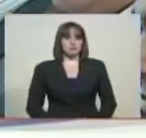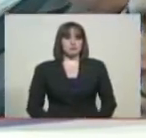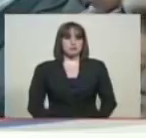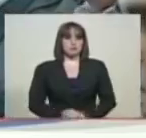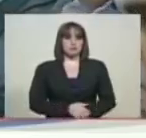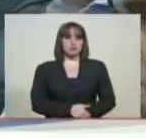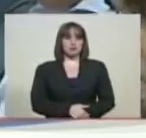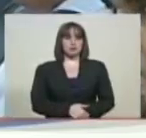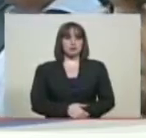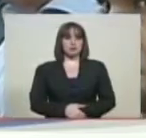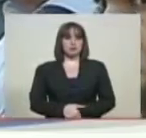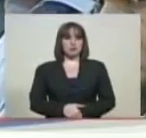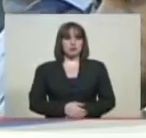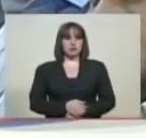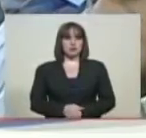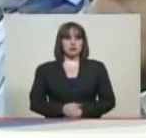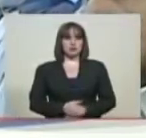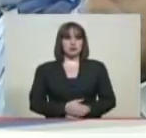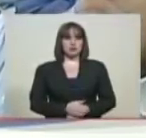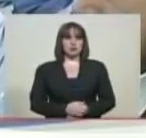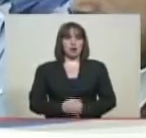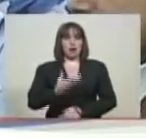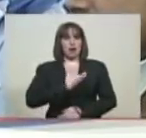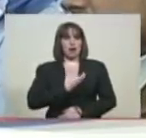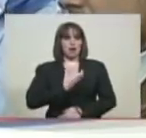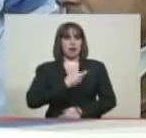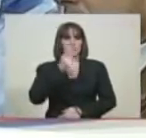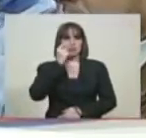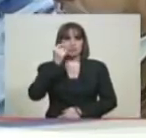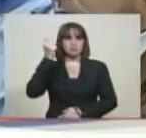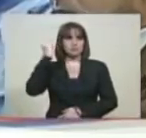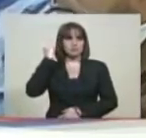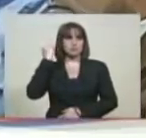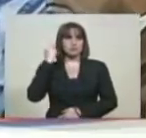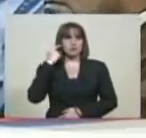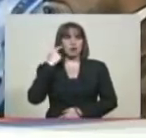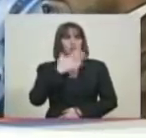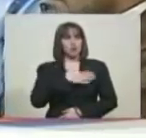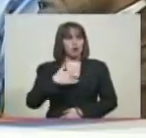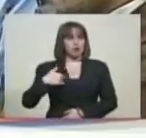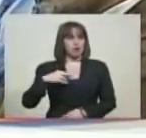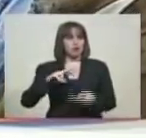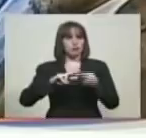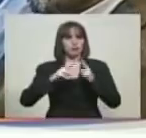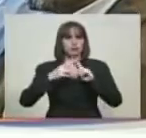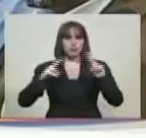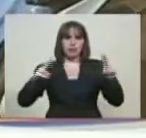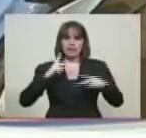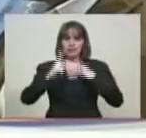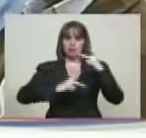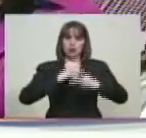alcaldes alcaldes a lo venido planteando yo quiero un proceso de pacificación